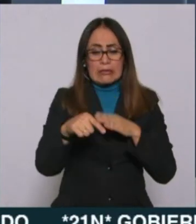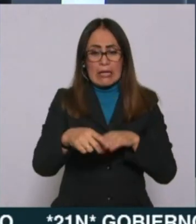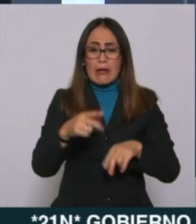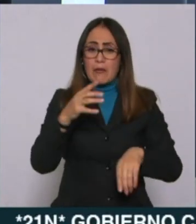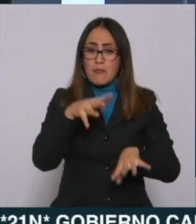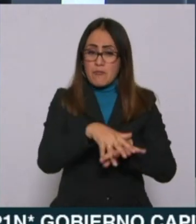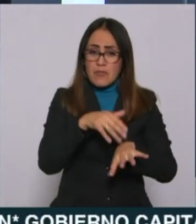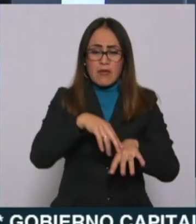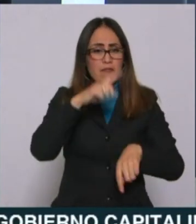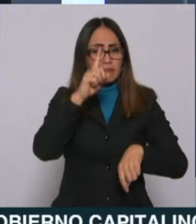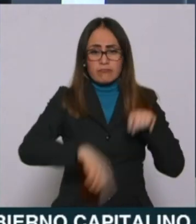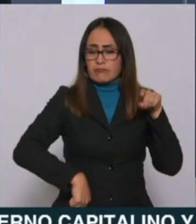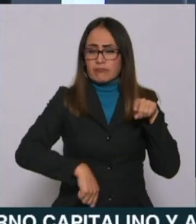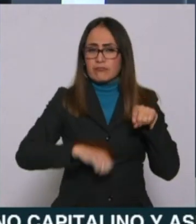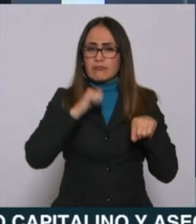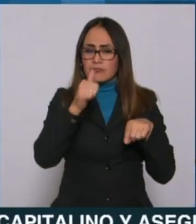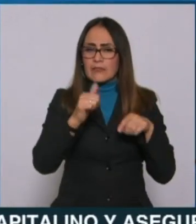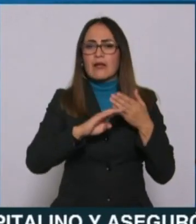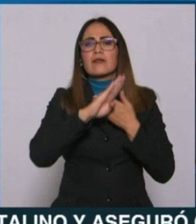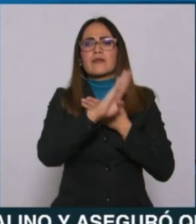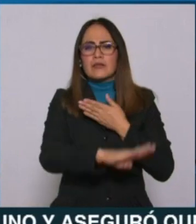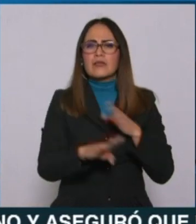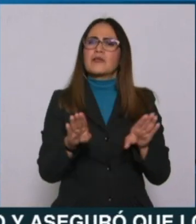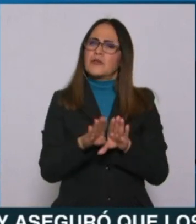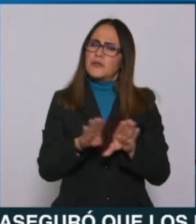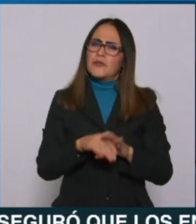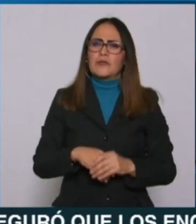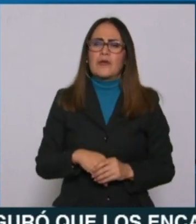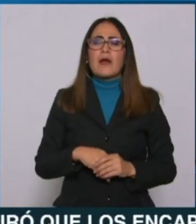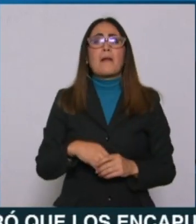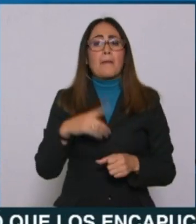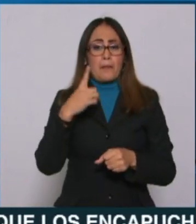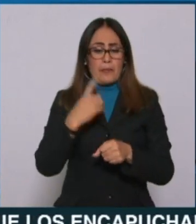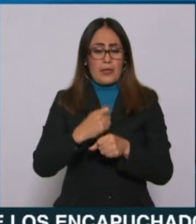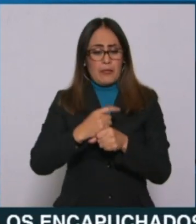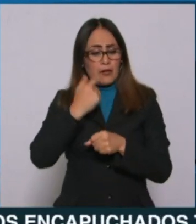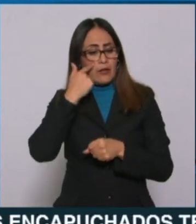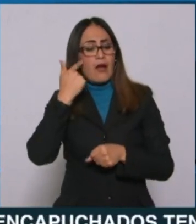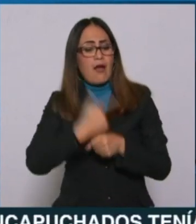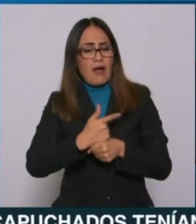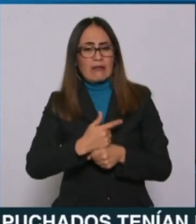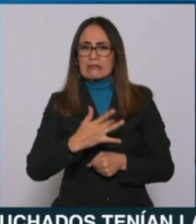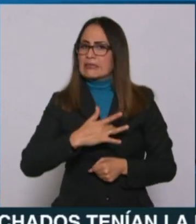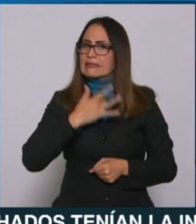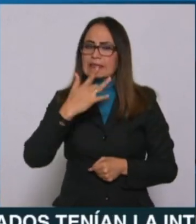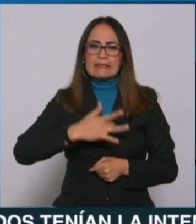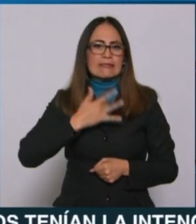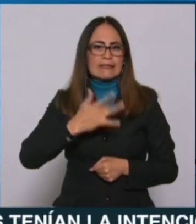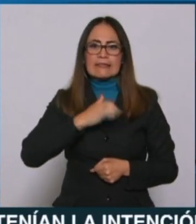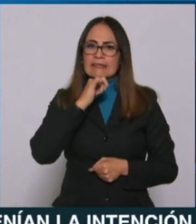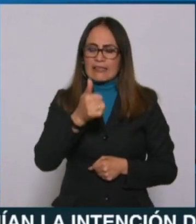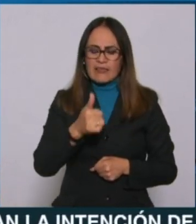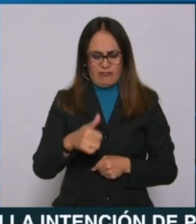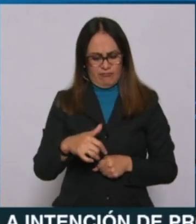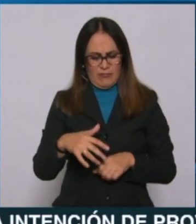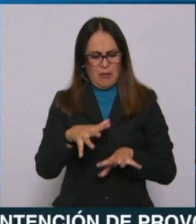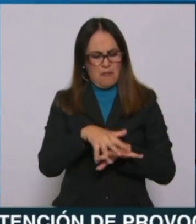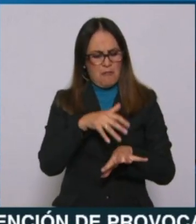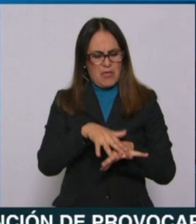amputación? Bueno, lo primero es el darse cuenta que no se siente como se sentía